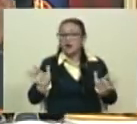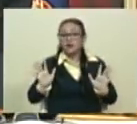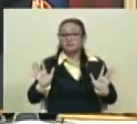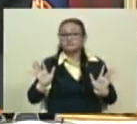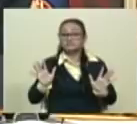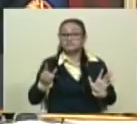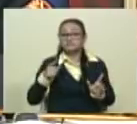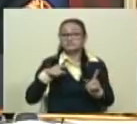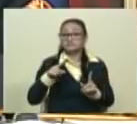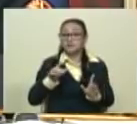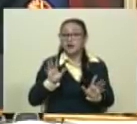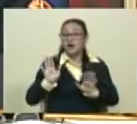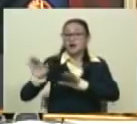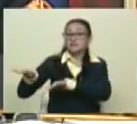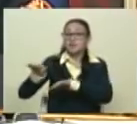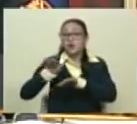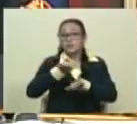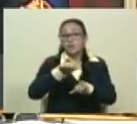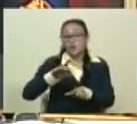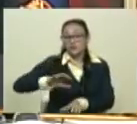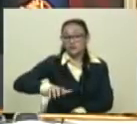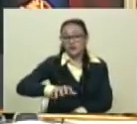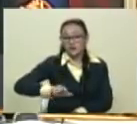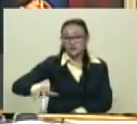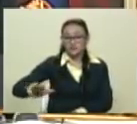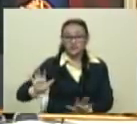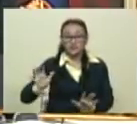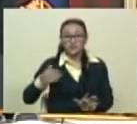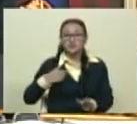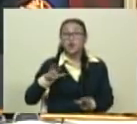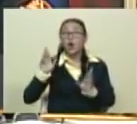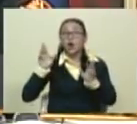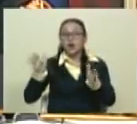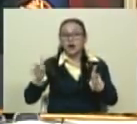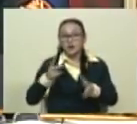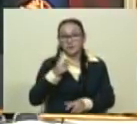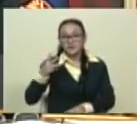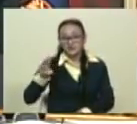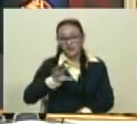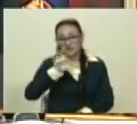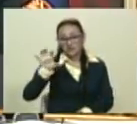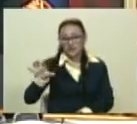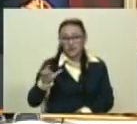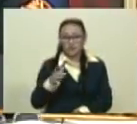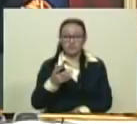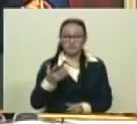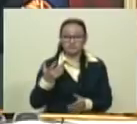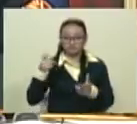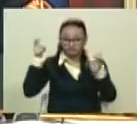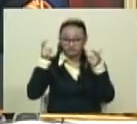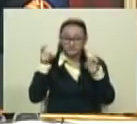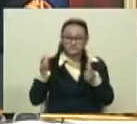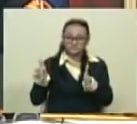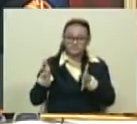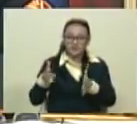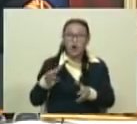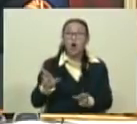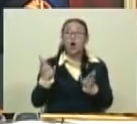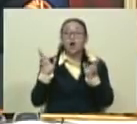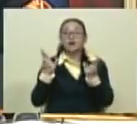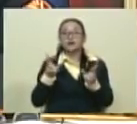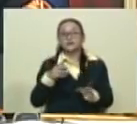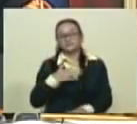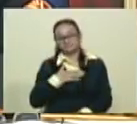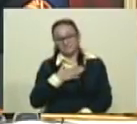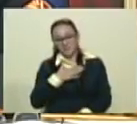tenga el favor popular en cada región. Yo aspiro que ganemos los 23 estados. Tengo una corazonada, un pálpito